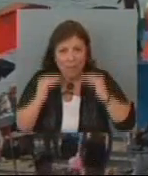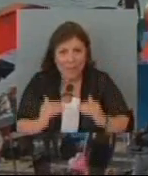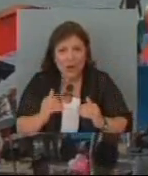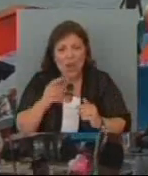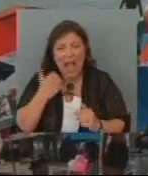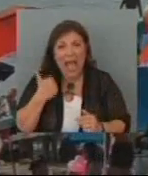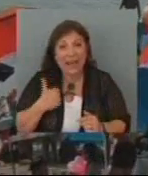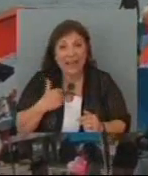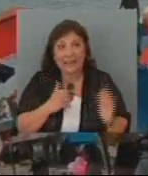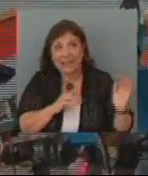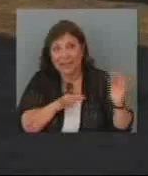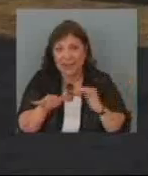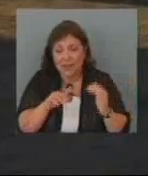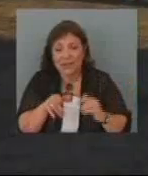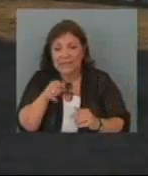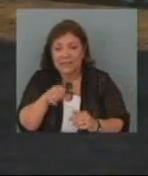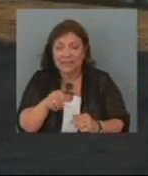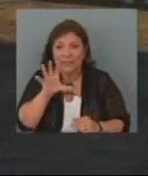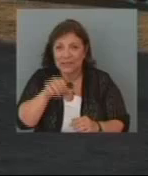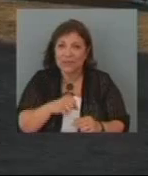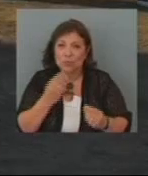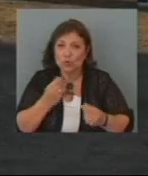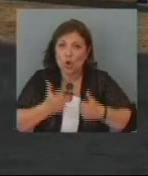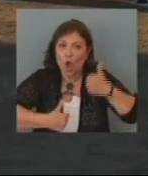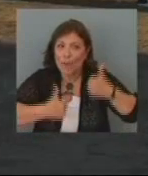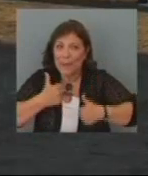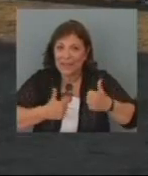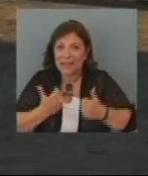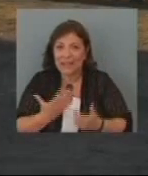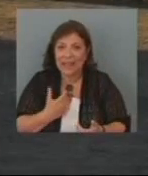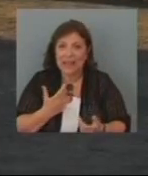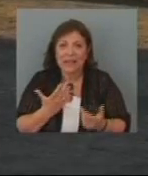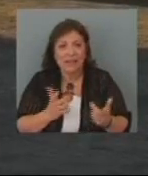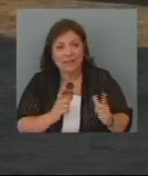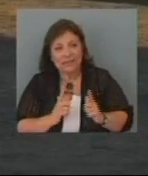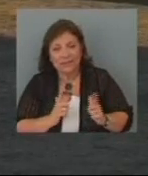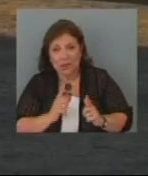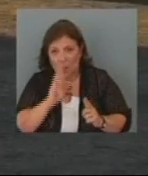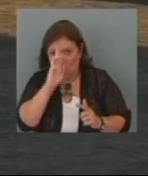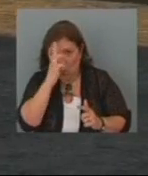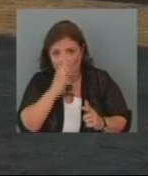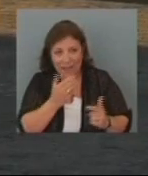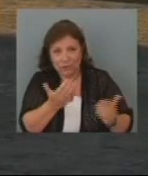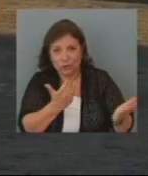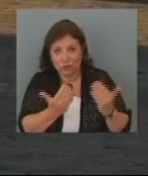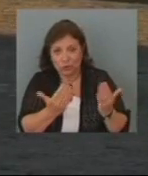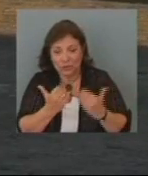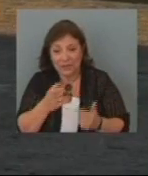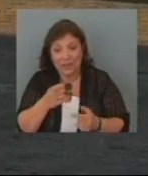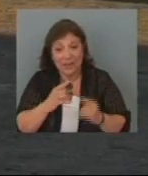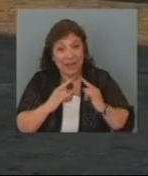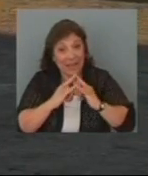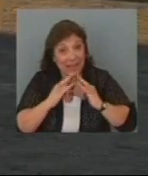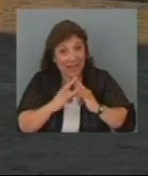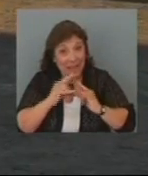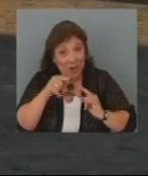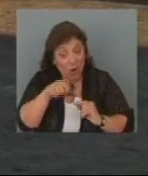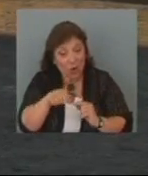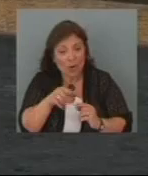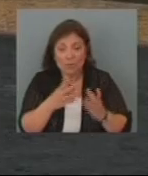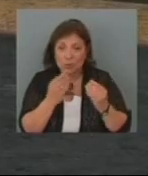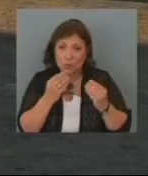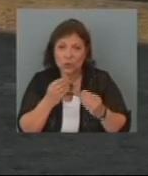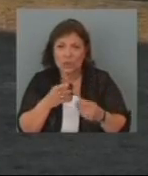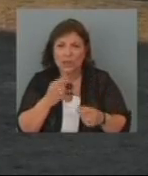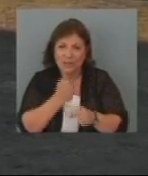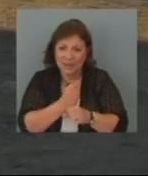argentinos hace que se registre una importante competencia por el turista uruguayo. San Gregorio de Polanco, destino de muchos de ellos, trabaja